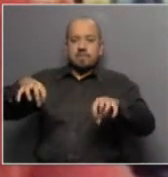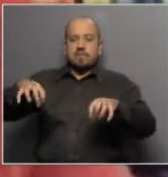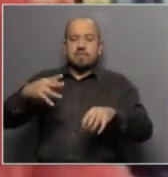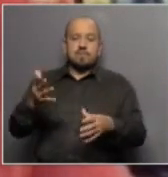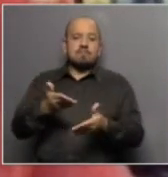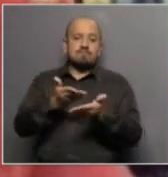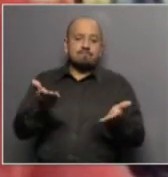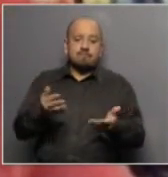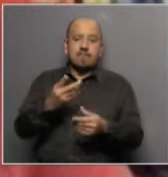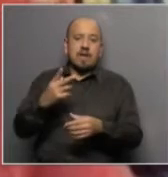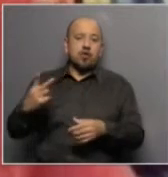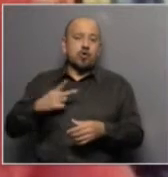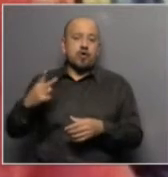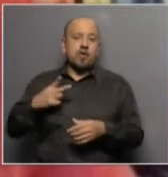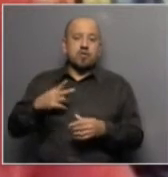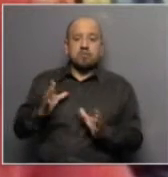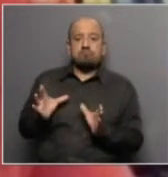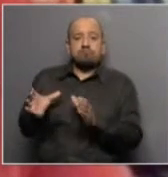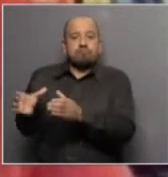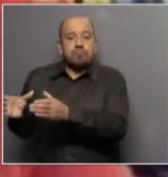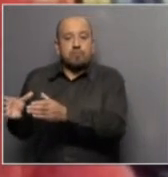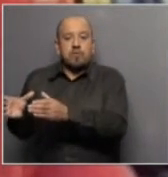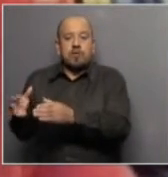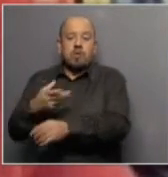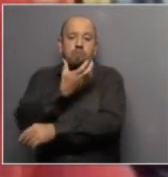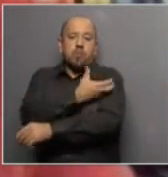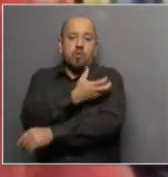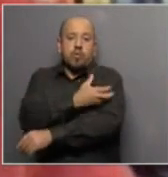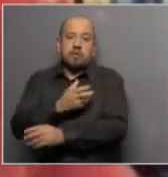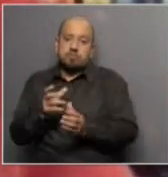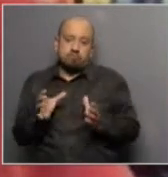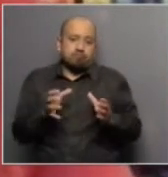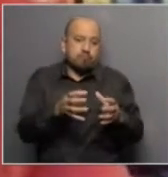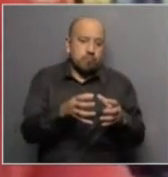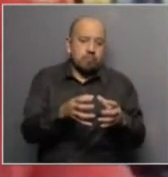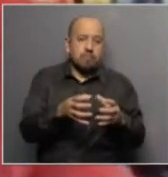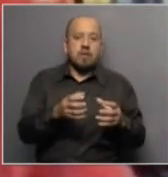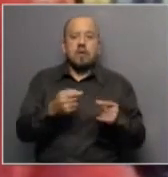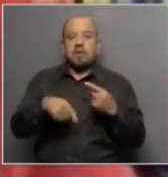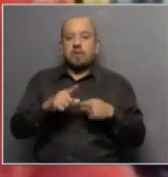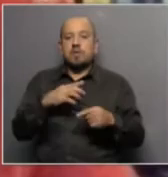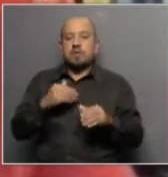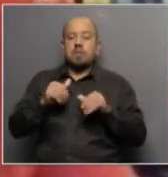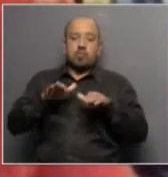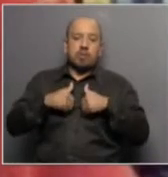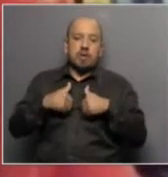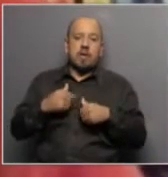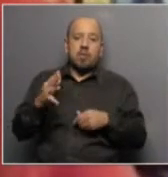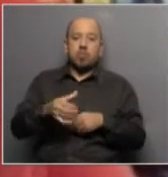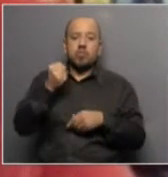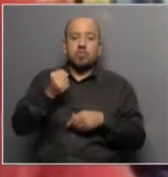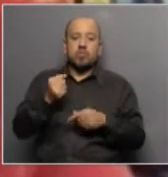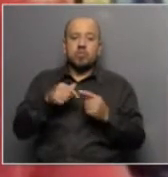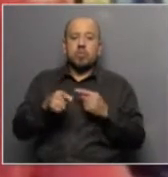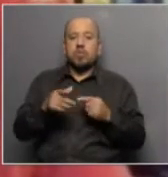justamente el ejercicio de lo que nosotros llamamos el ejercicio abusivo de la propiedad, ¿no? El ejercicio